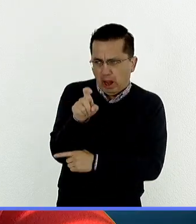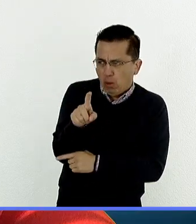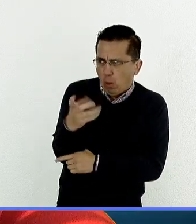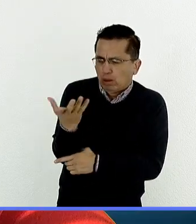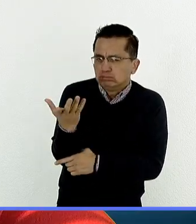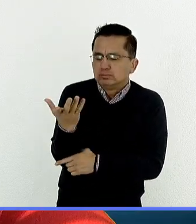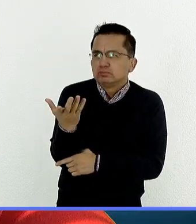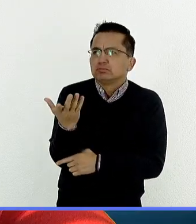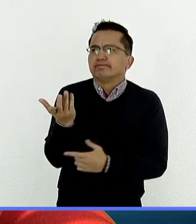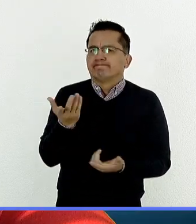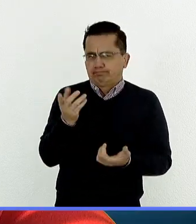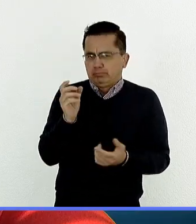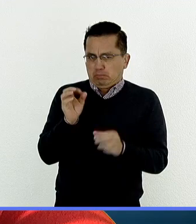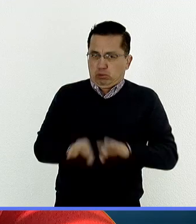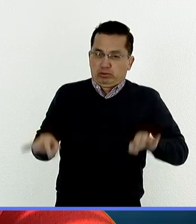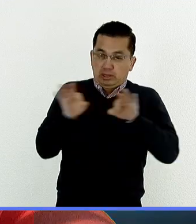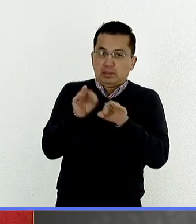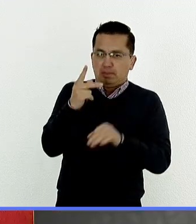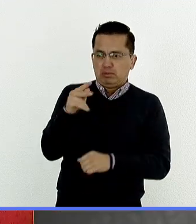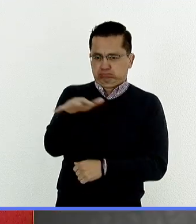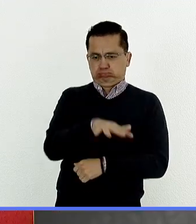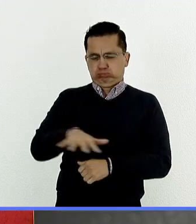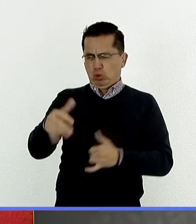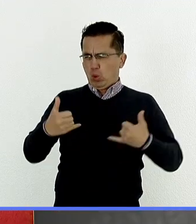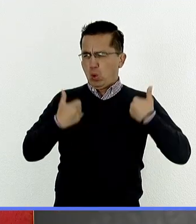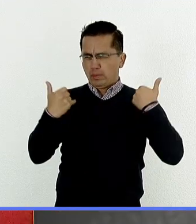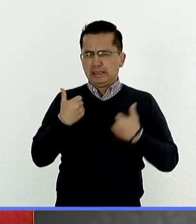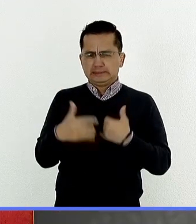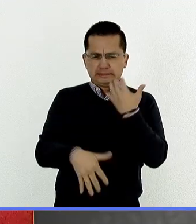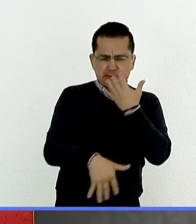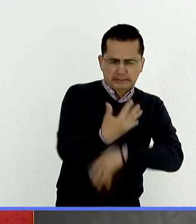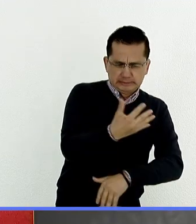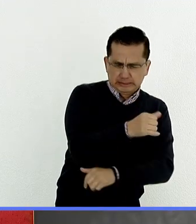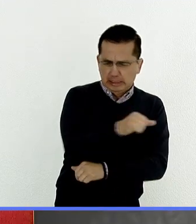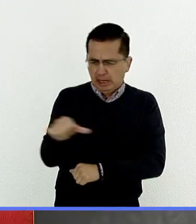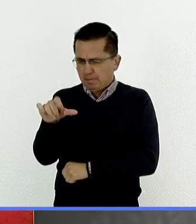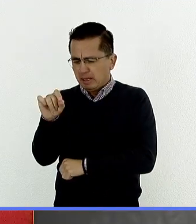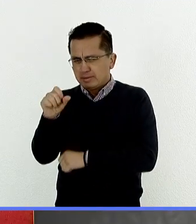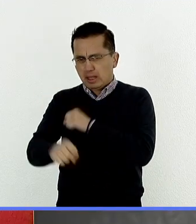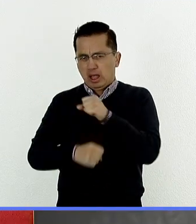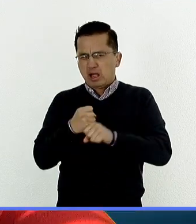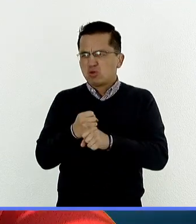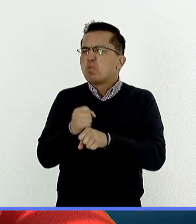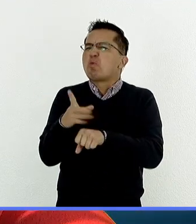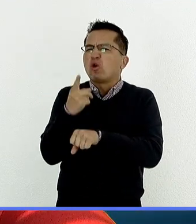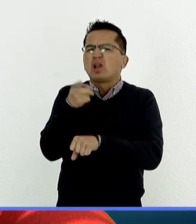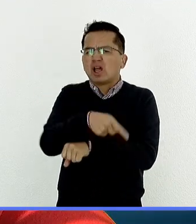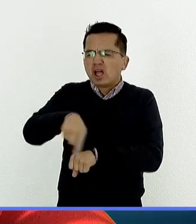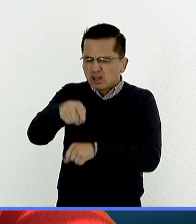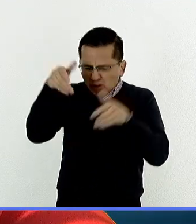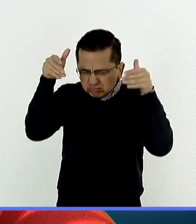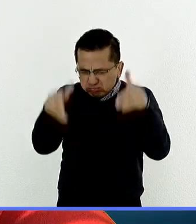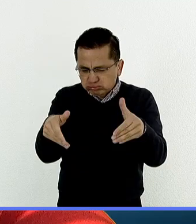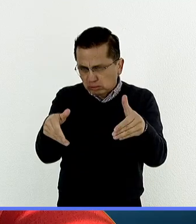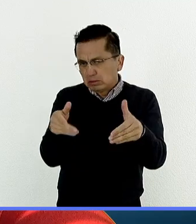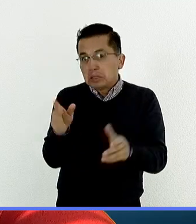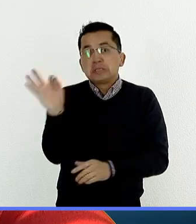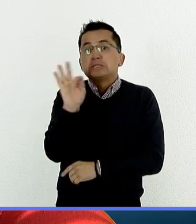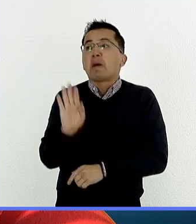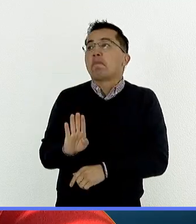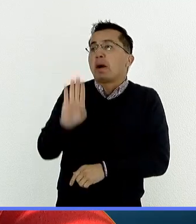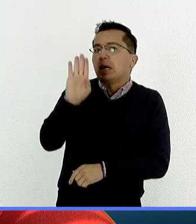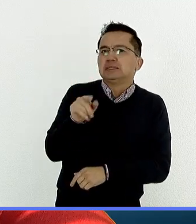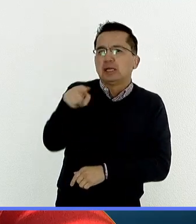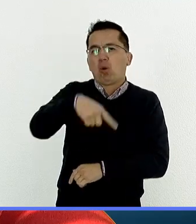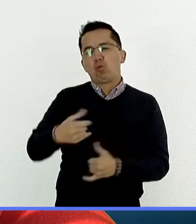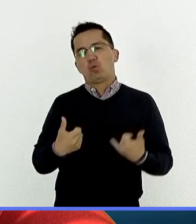temprana vamos entre 15 y 20 años podríamos pensar que son pues muy chavitos pero tienen una conciencia muy distinta a la